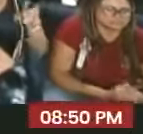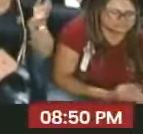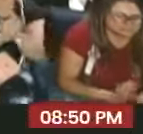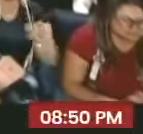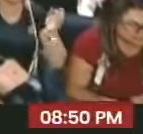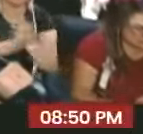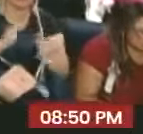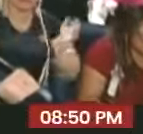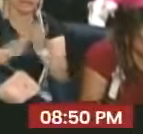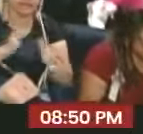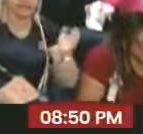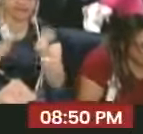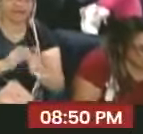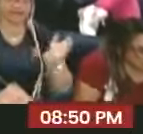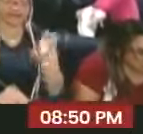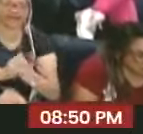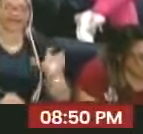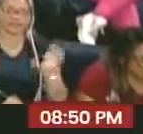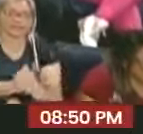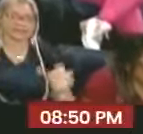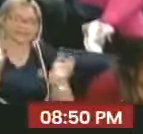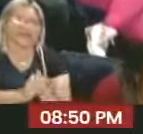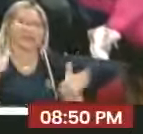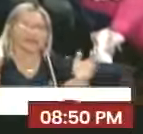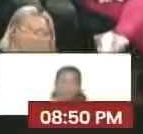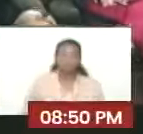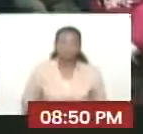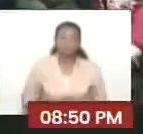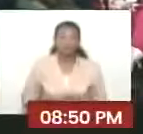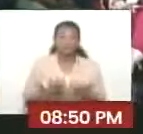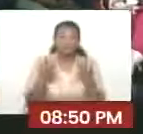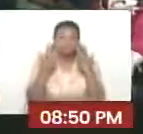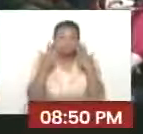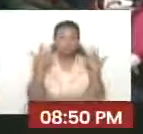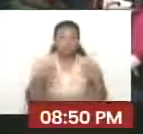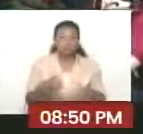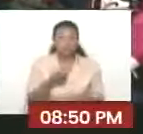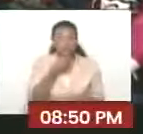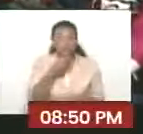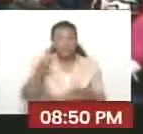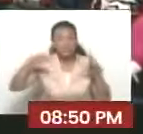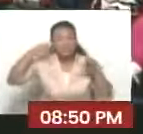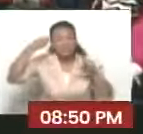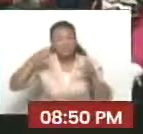Chávez! Excelente. De verdad, impresionante. Muy hermoso.